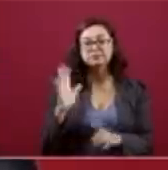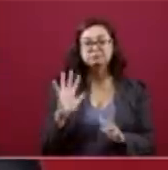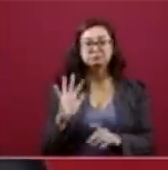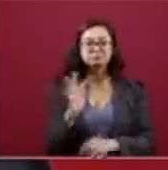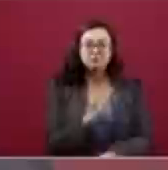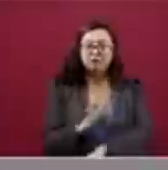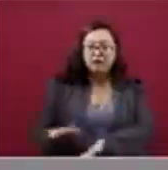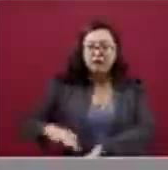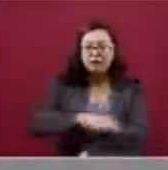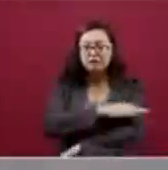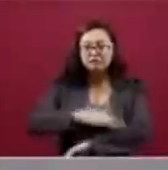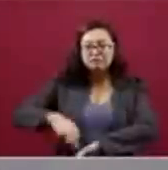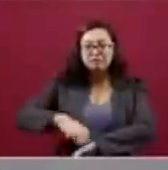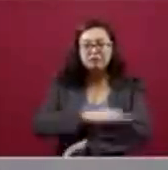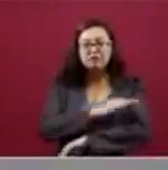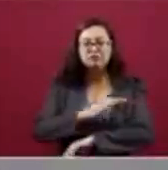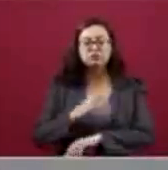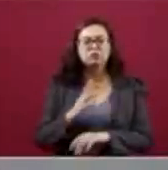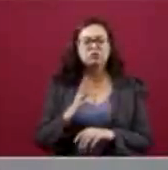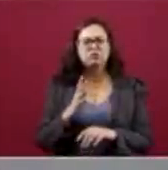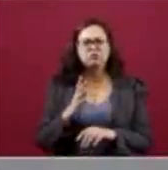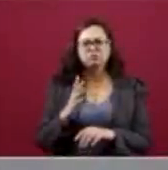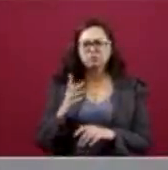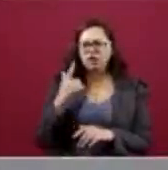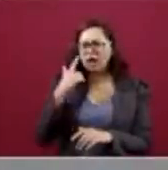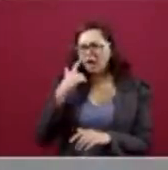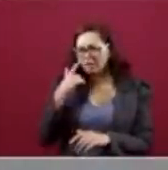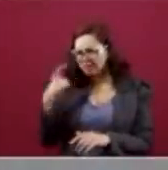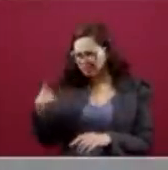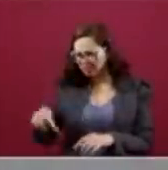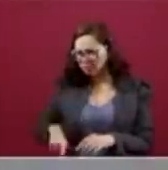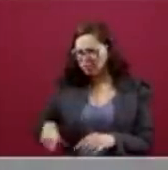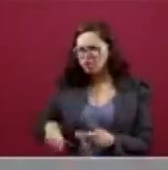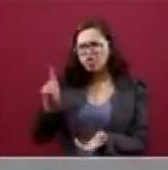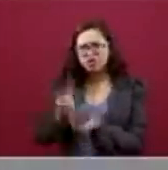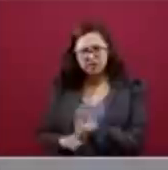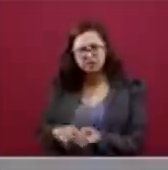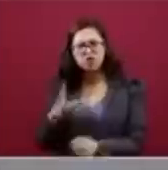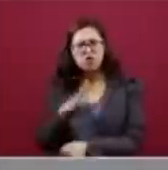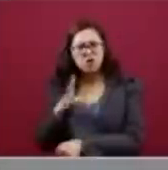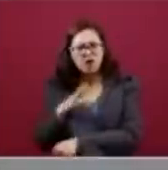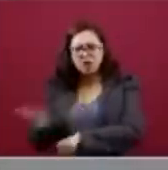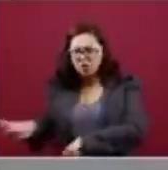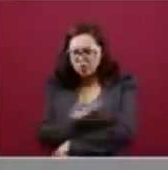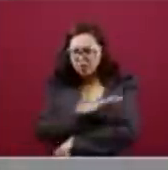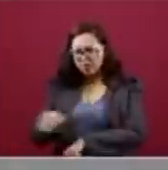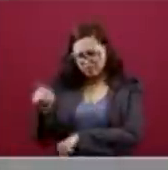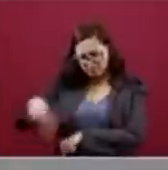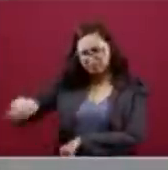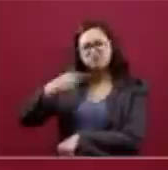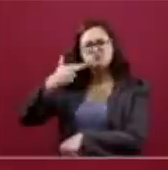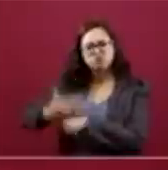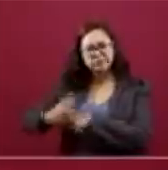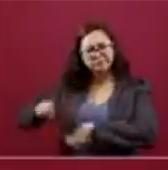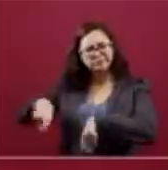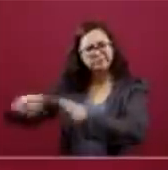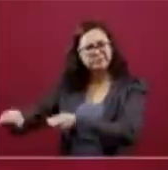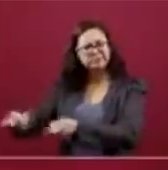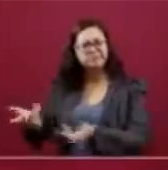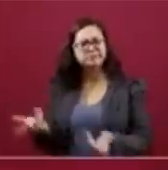arquitectónico, pues que sean los arquitectos del gobierno.